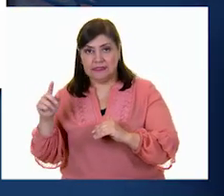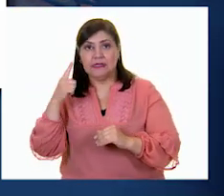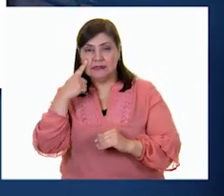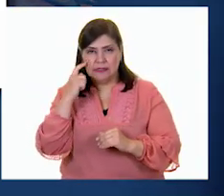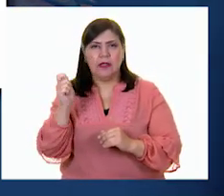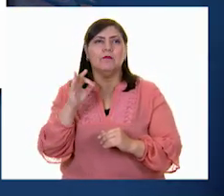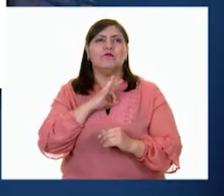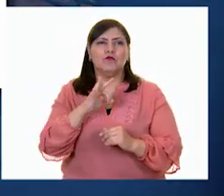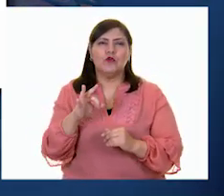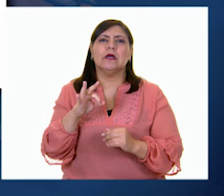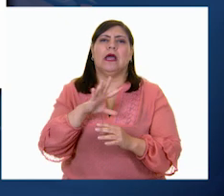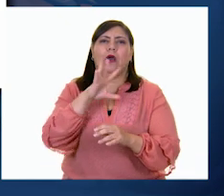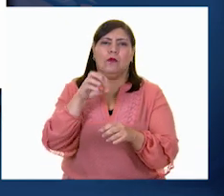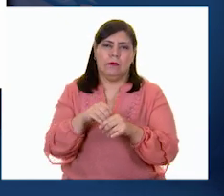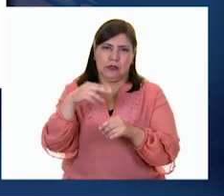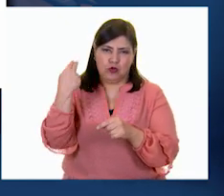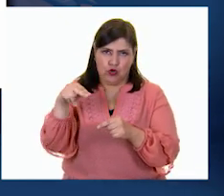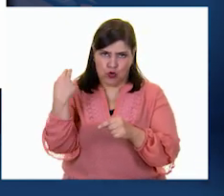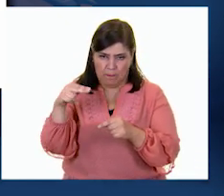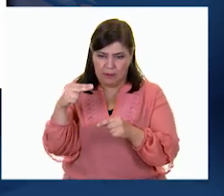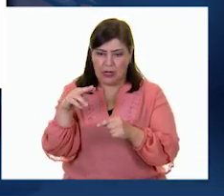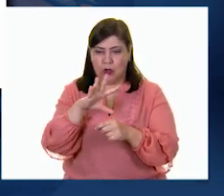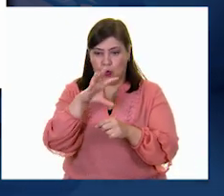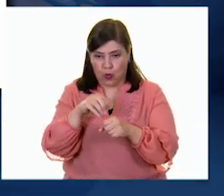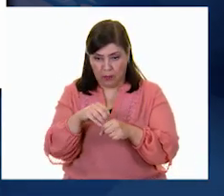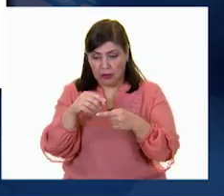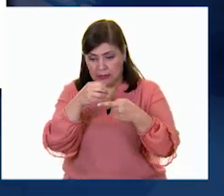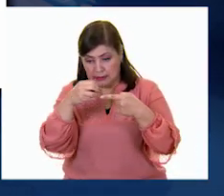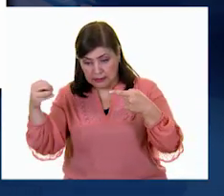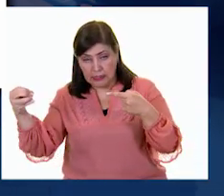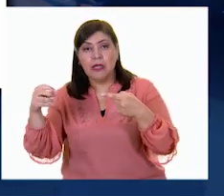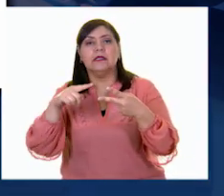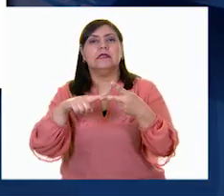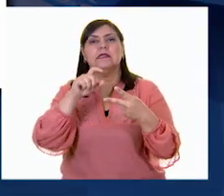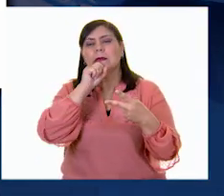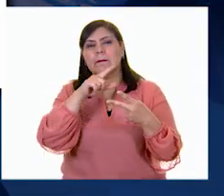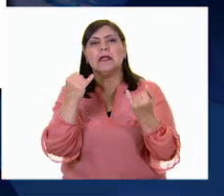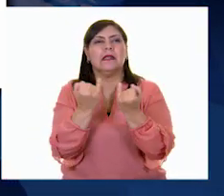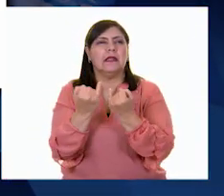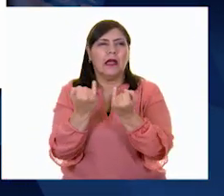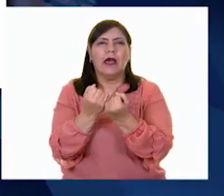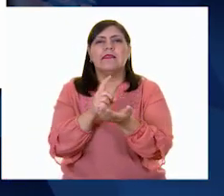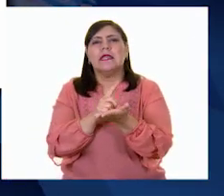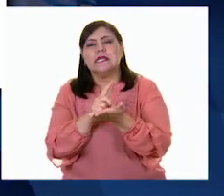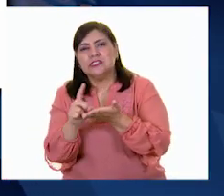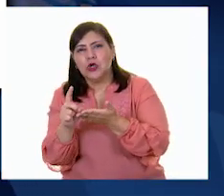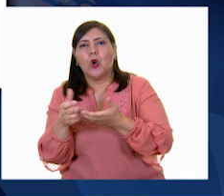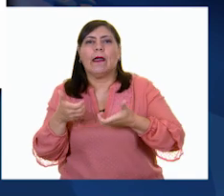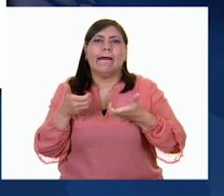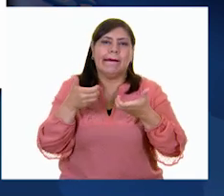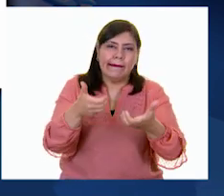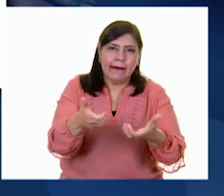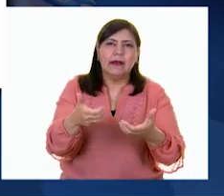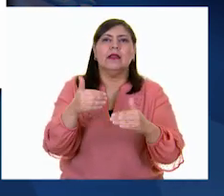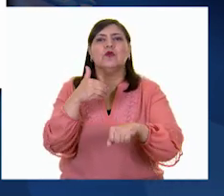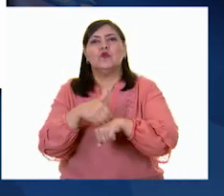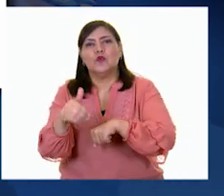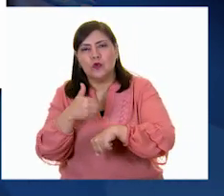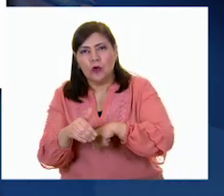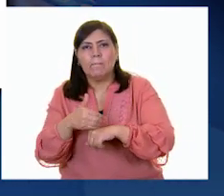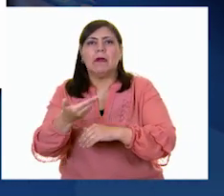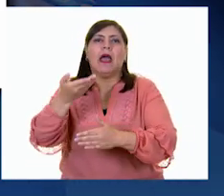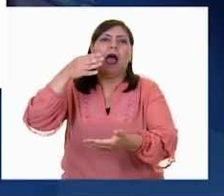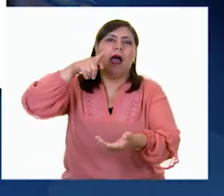nombre completo y abajo la dirección completa compuesta por el nombre de la calle, número exterior e